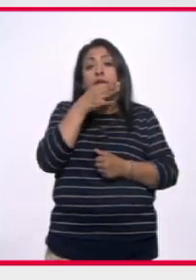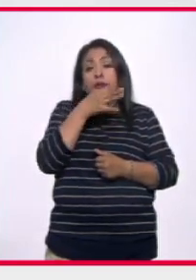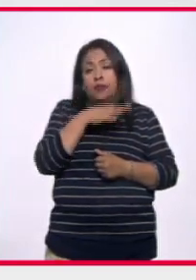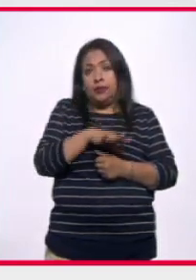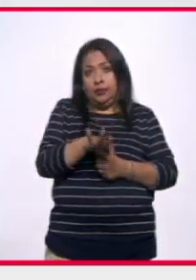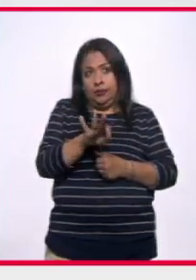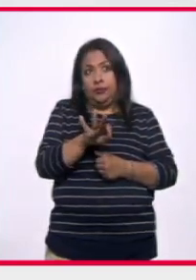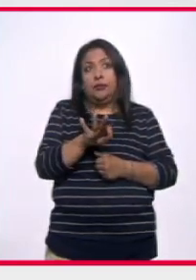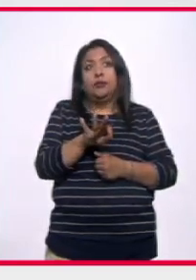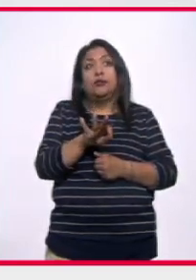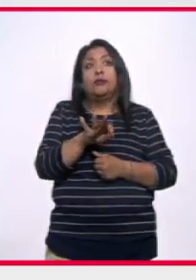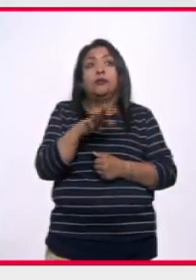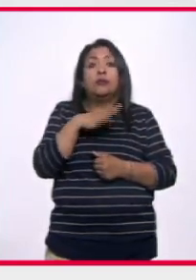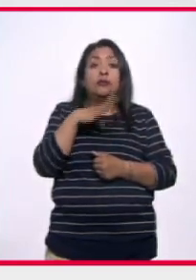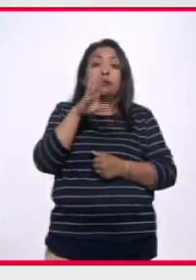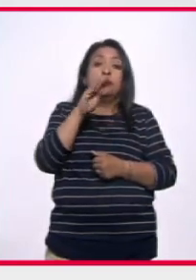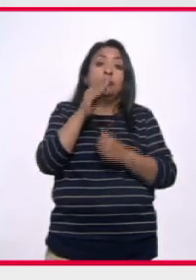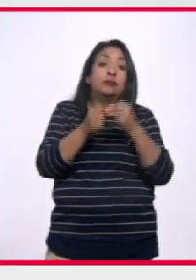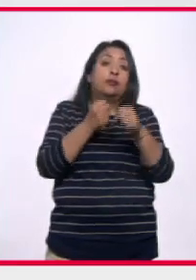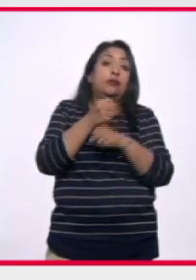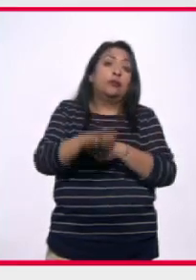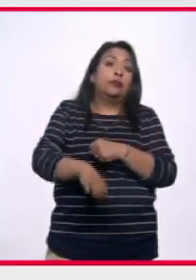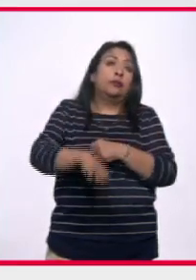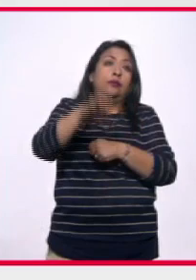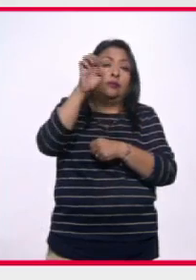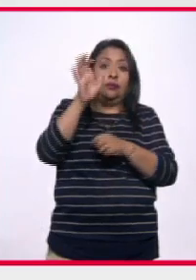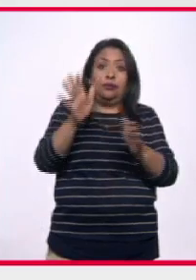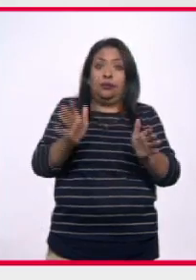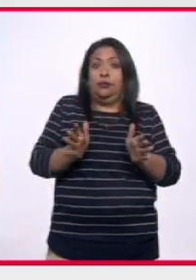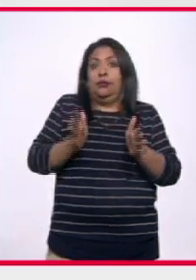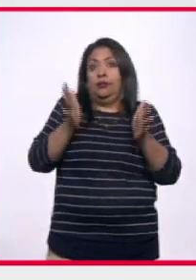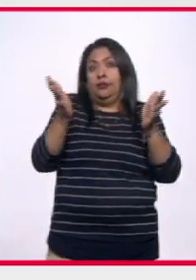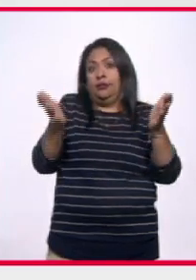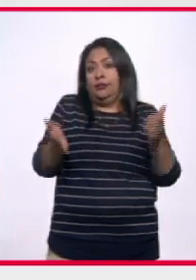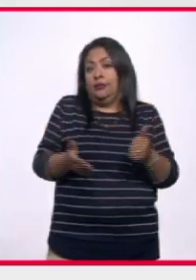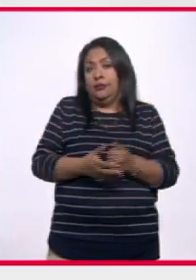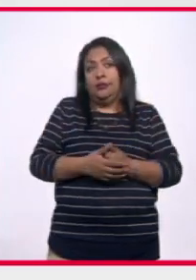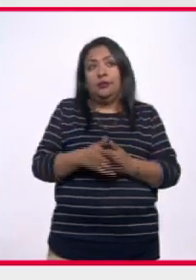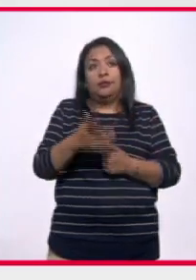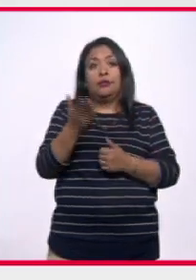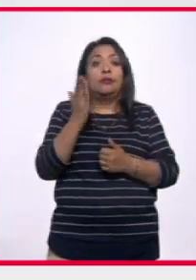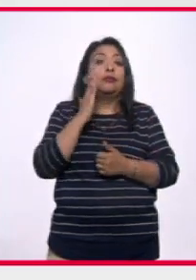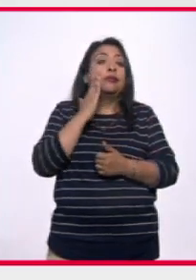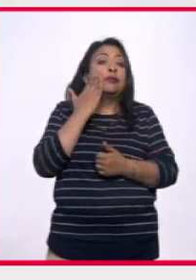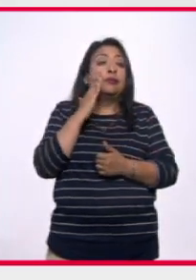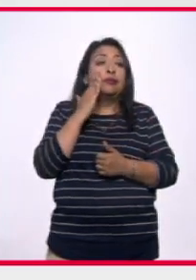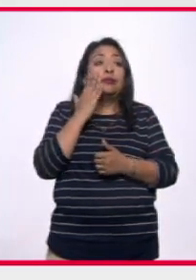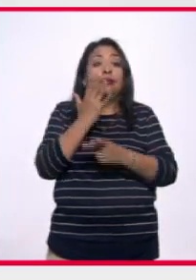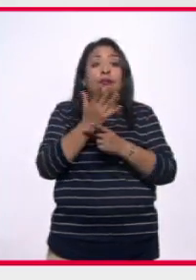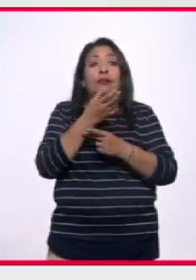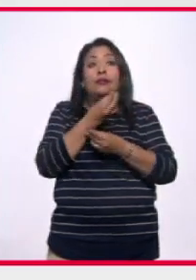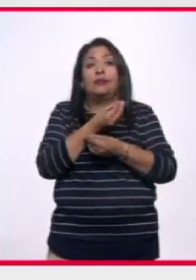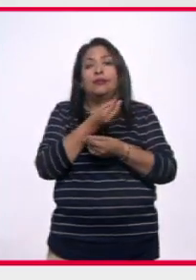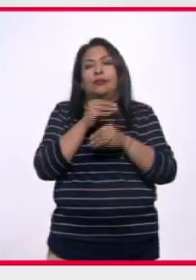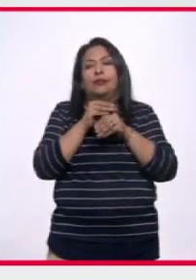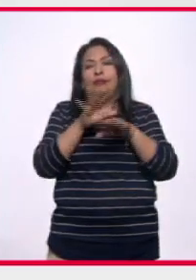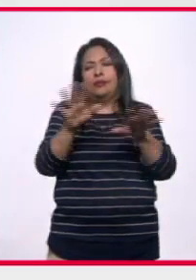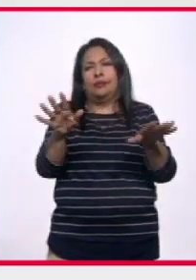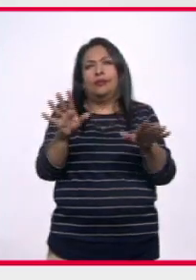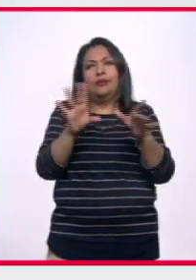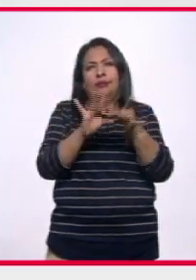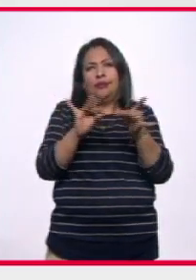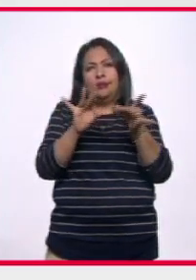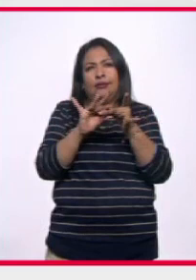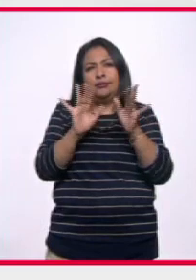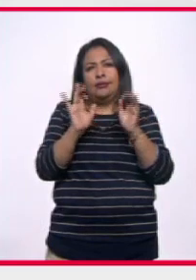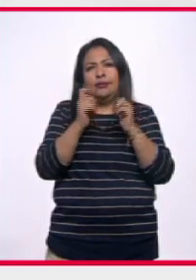de alguna manera estos 90 años nos sorprendiste en en facebook diciendo algún comentario